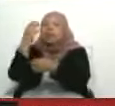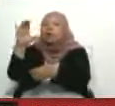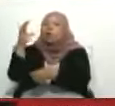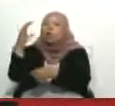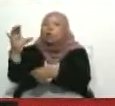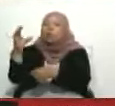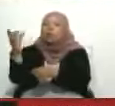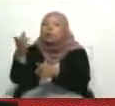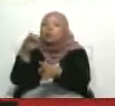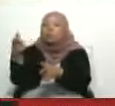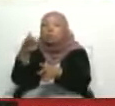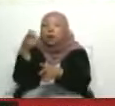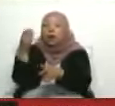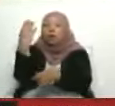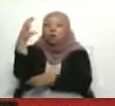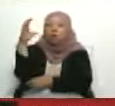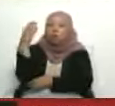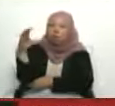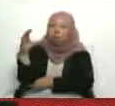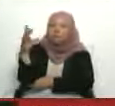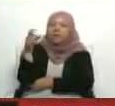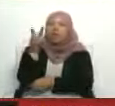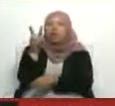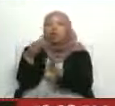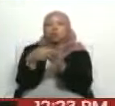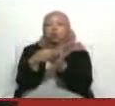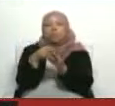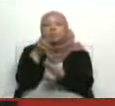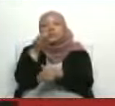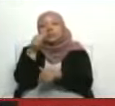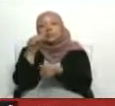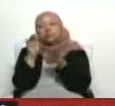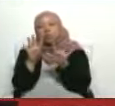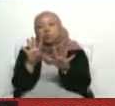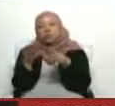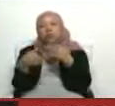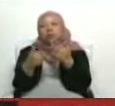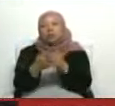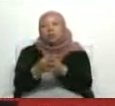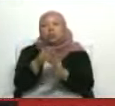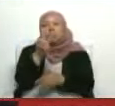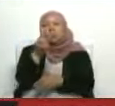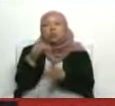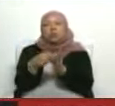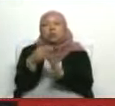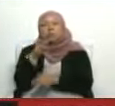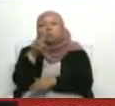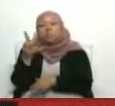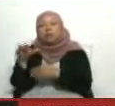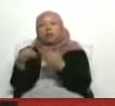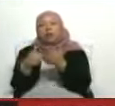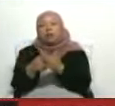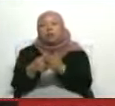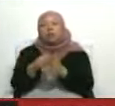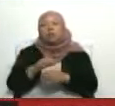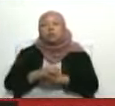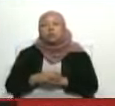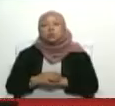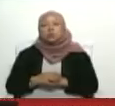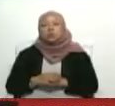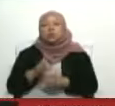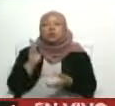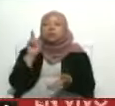entre los años 2019 y 2021 y reactivados todos en el año 2023 con